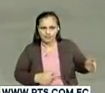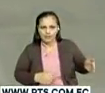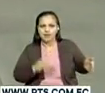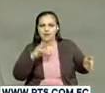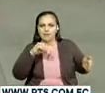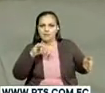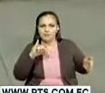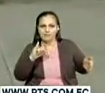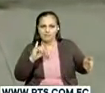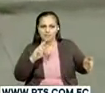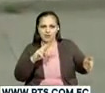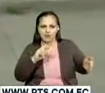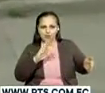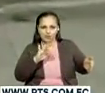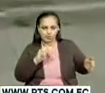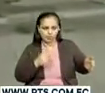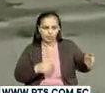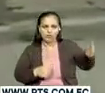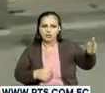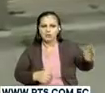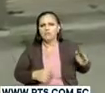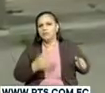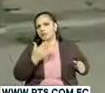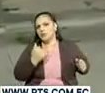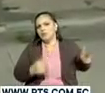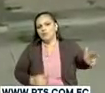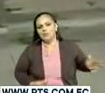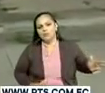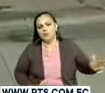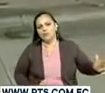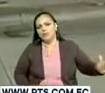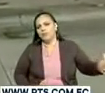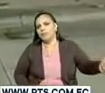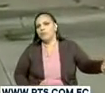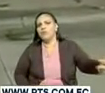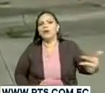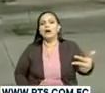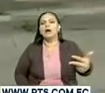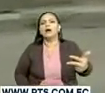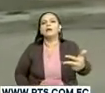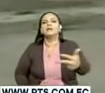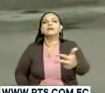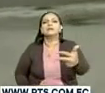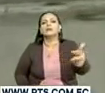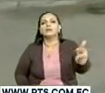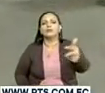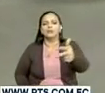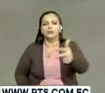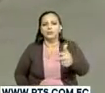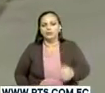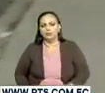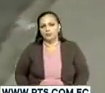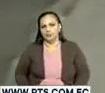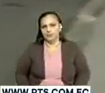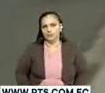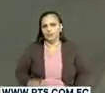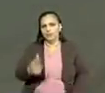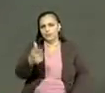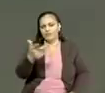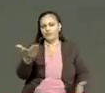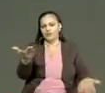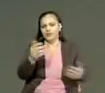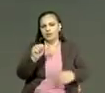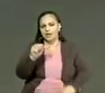lo que es el Albán Borja, coger la Carlos Julio y avanzar hacia lo que es la avenida Daule,